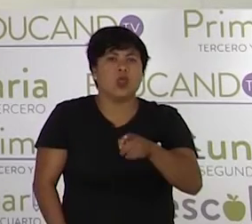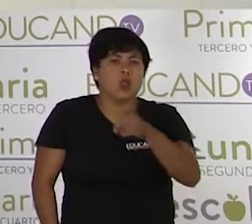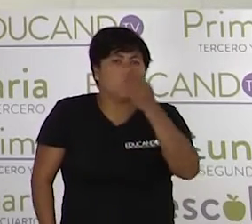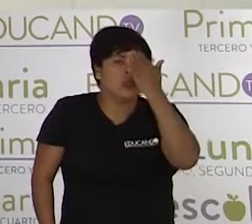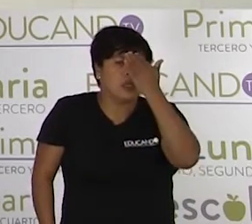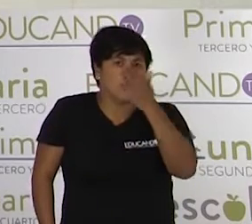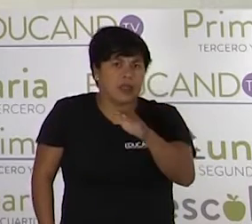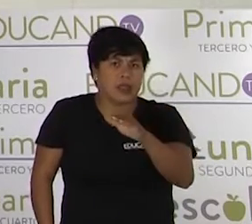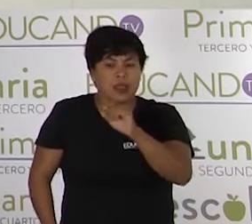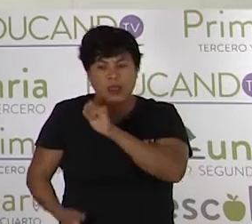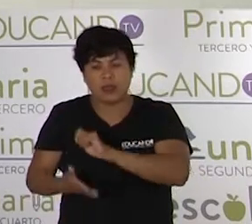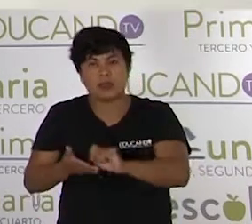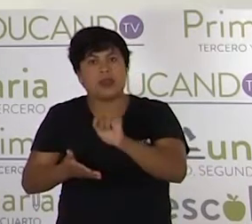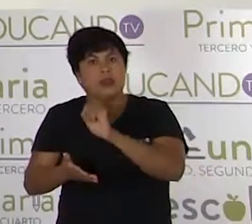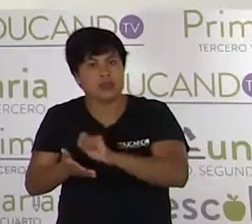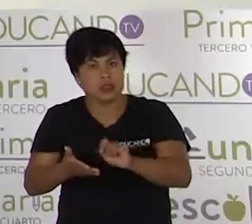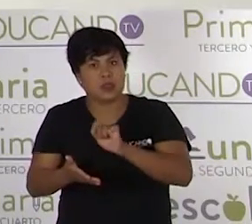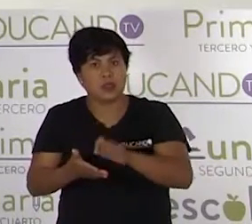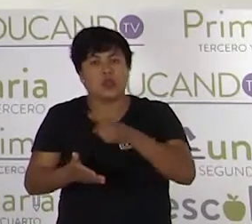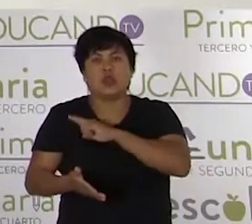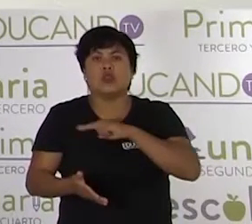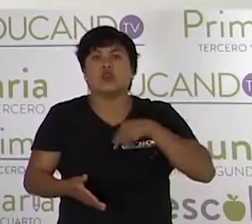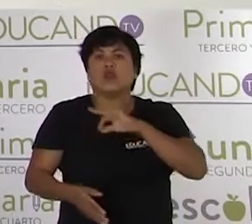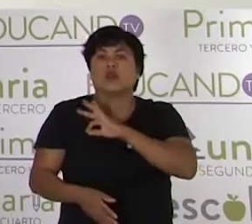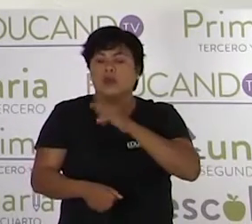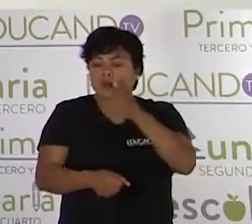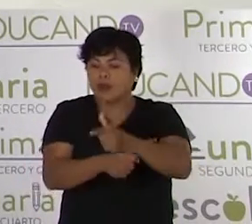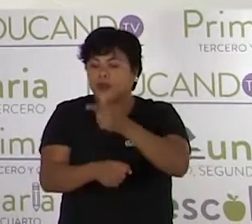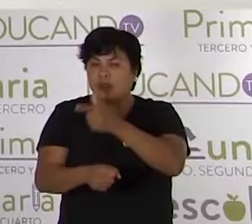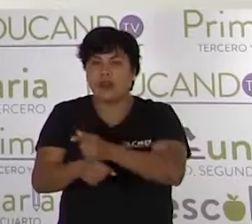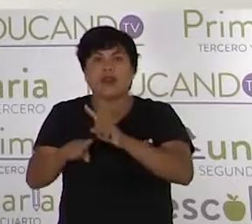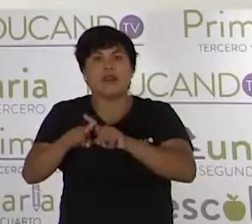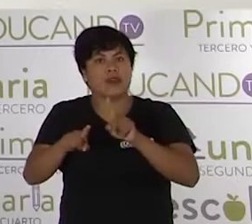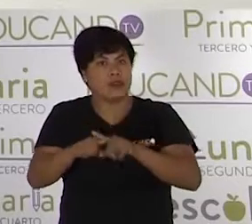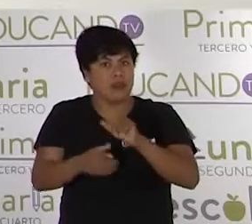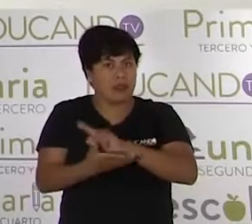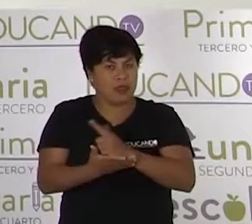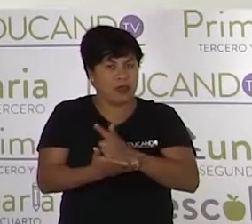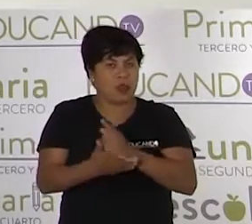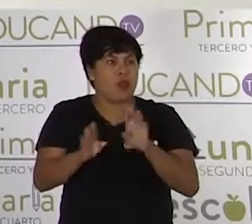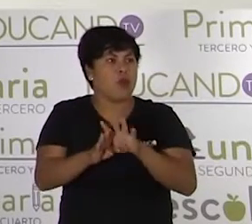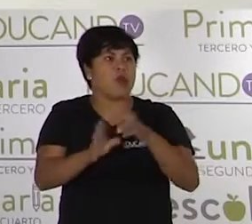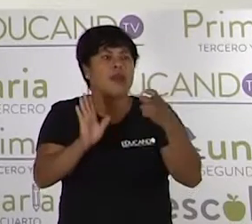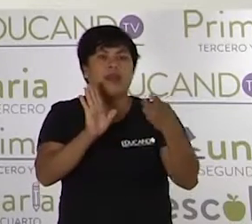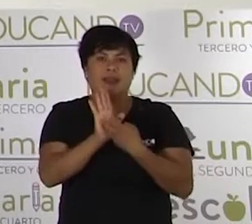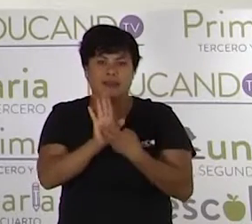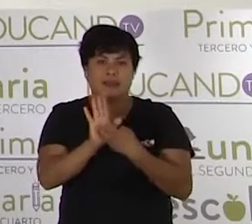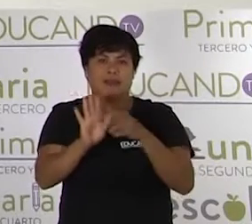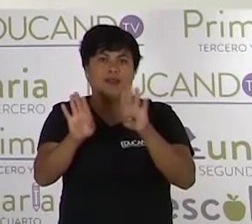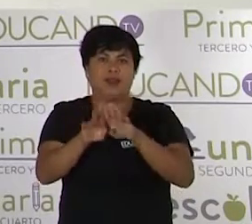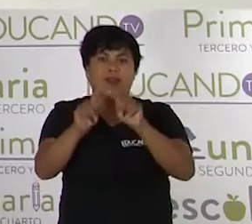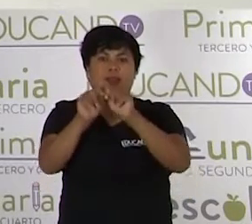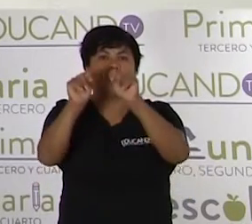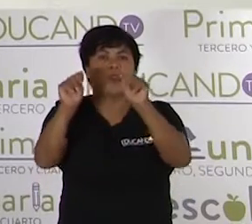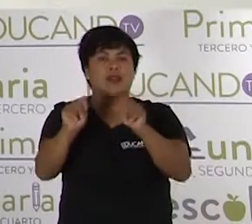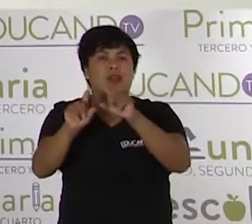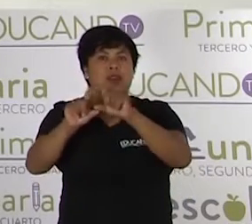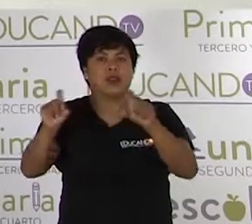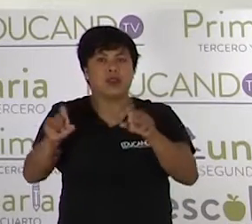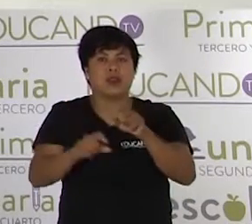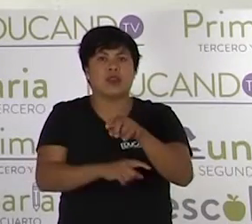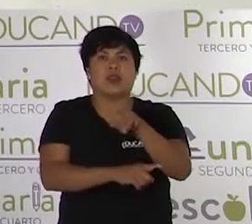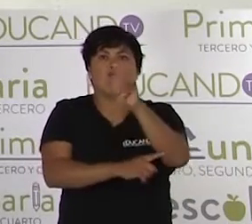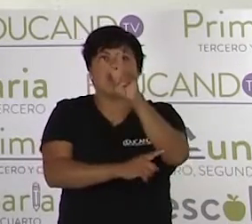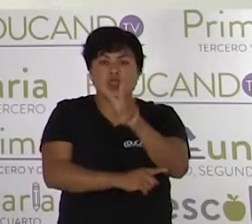¿Sabías que las han escrito y que las podemos encontrar en libros? Como este, que se titula Dos